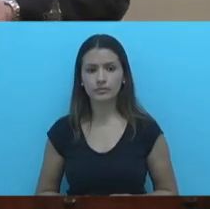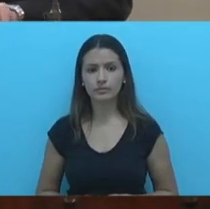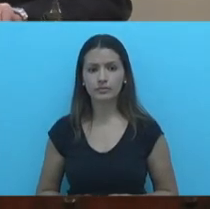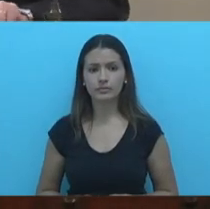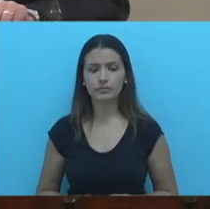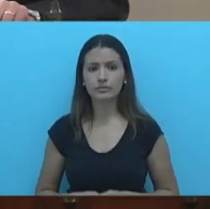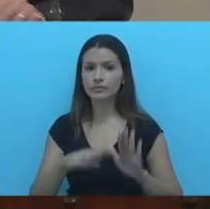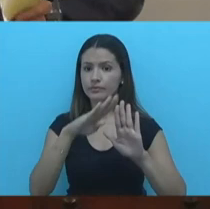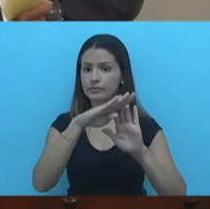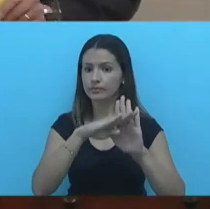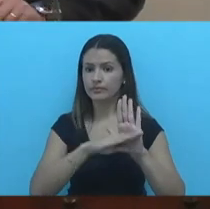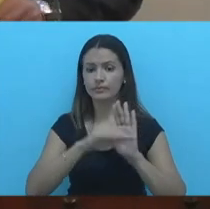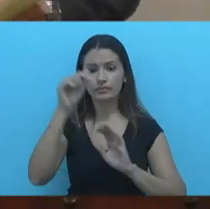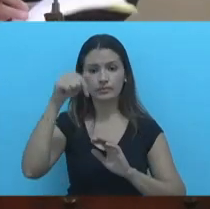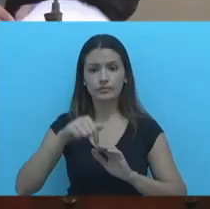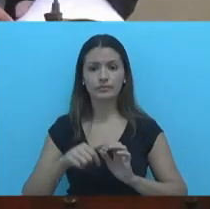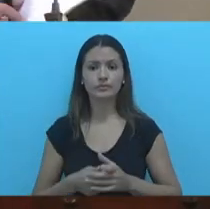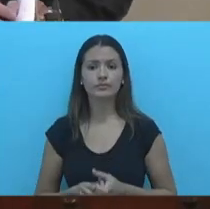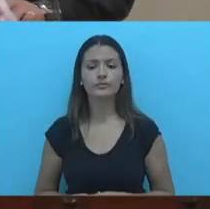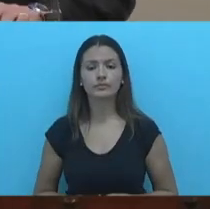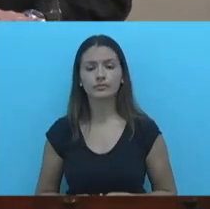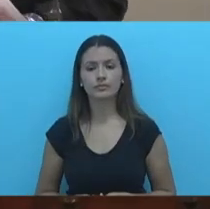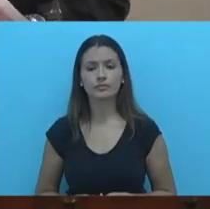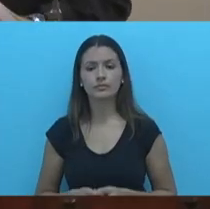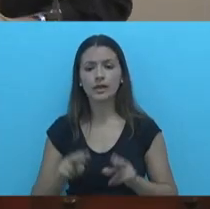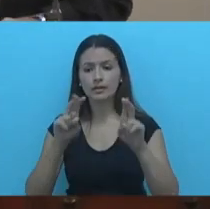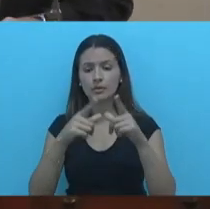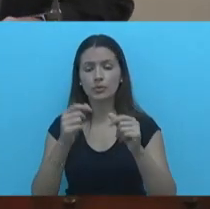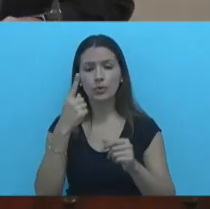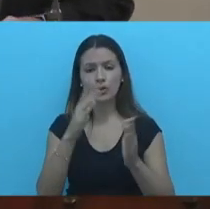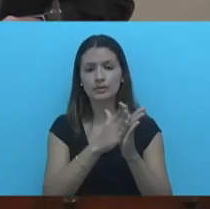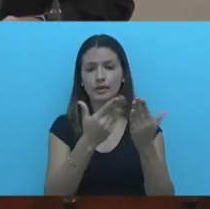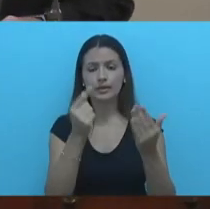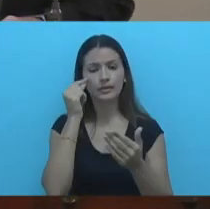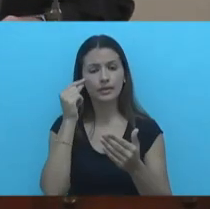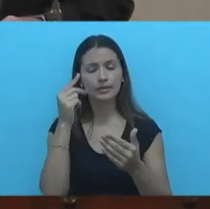las preferencias del día. Preferencia número 1, expediente